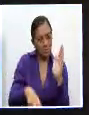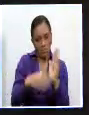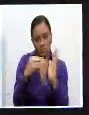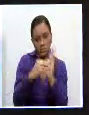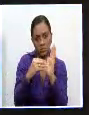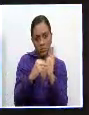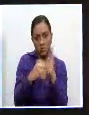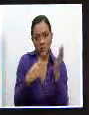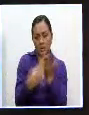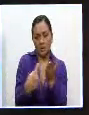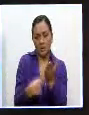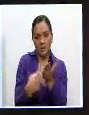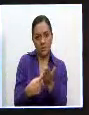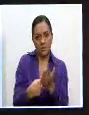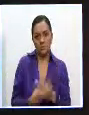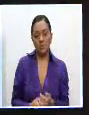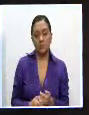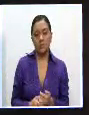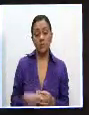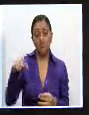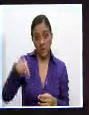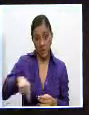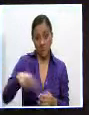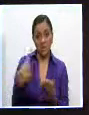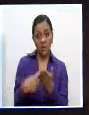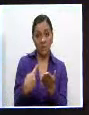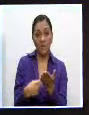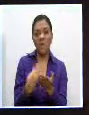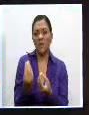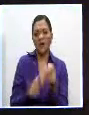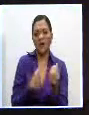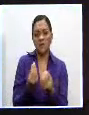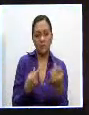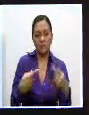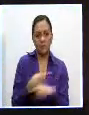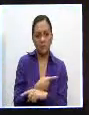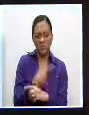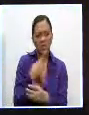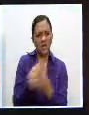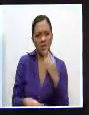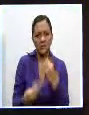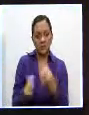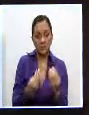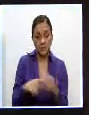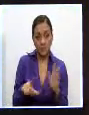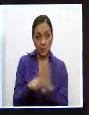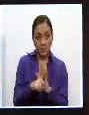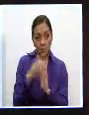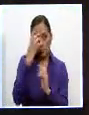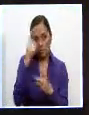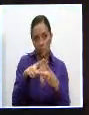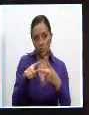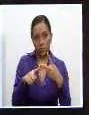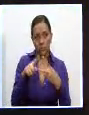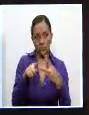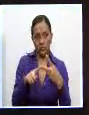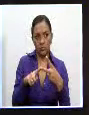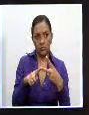por este debate parlamentario este debate se hace contrariamente a lo que son las leyes por dos